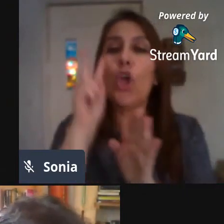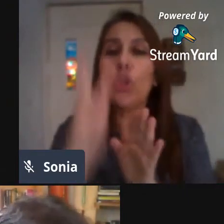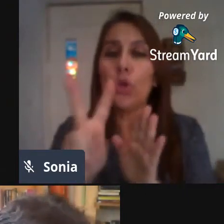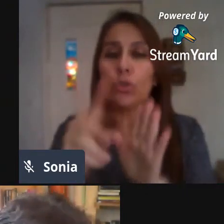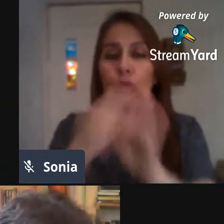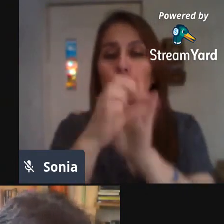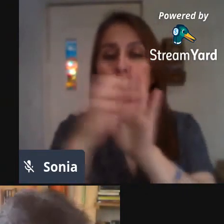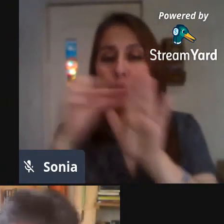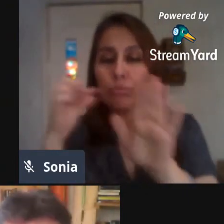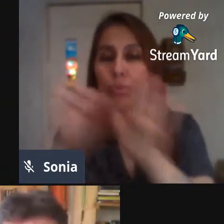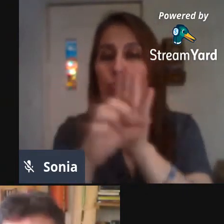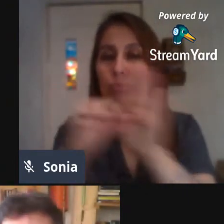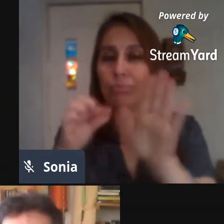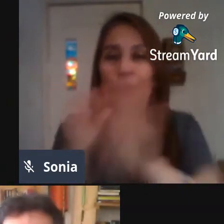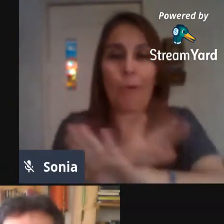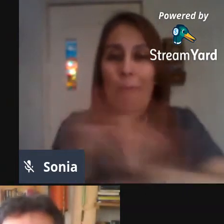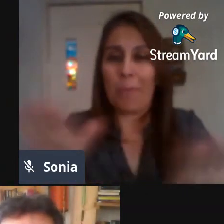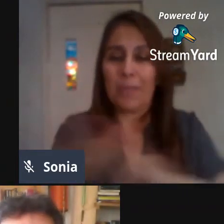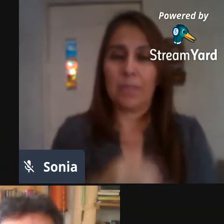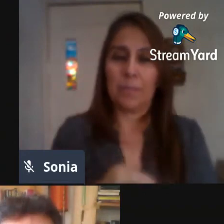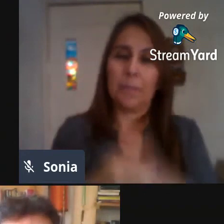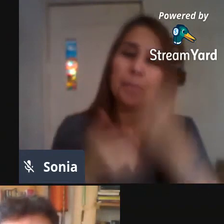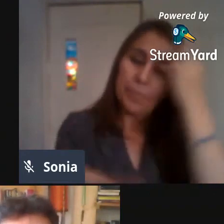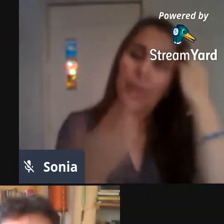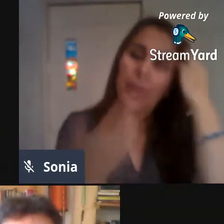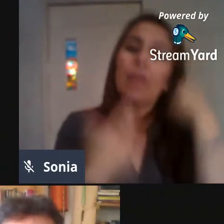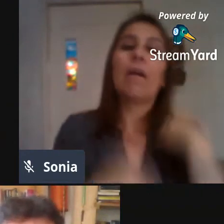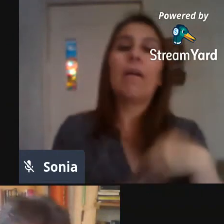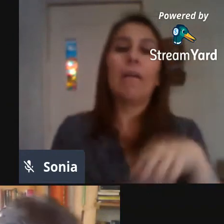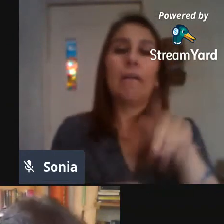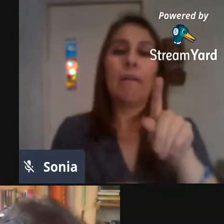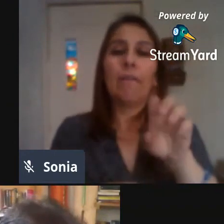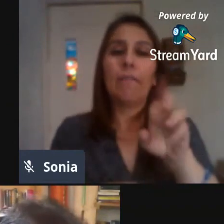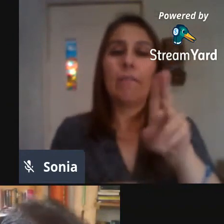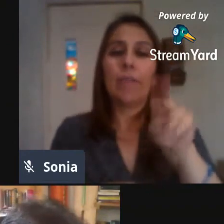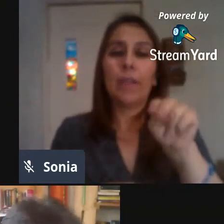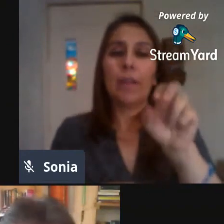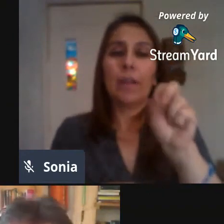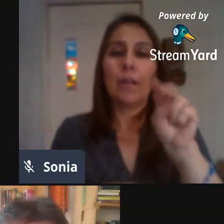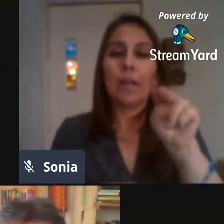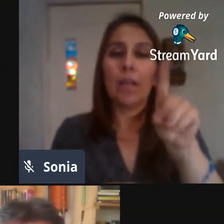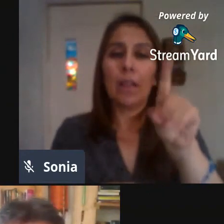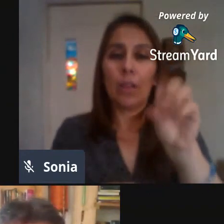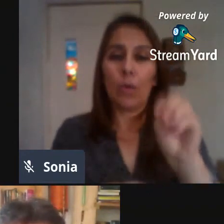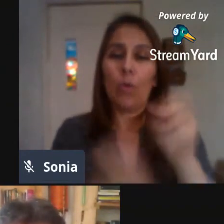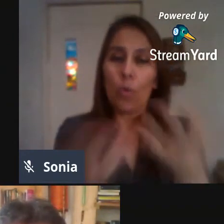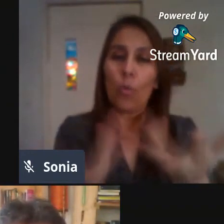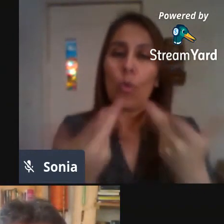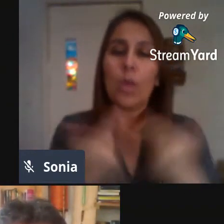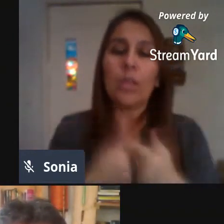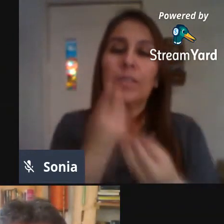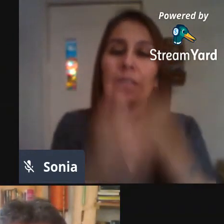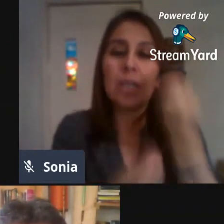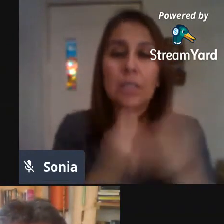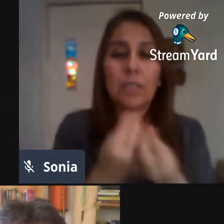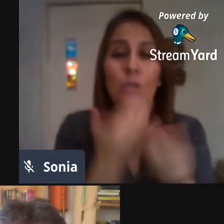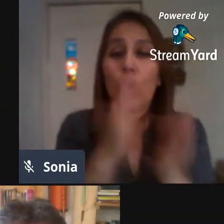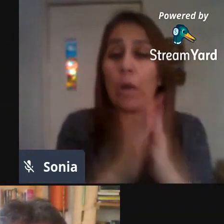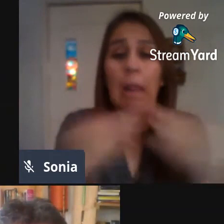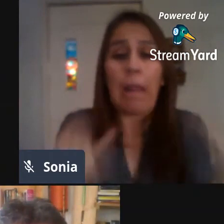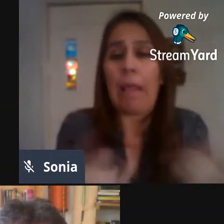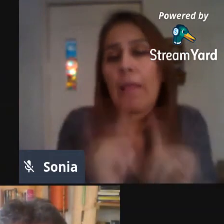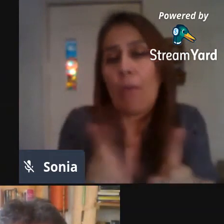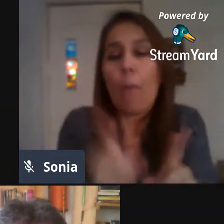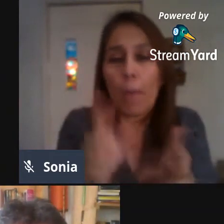de esos pensamientos que se te han atravesado así no los hayas hecho realidad en cuanto a lo musical o de